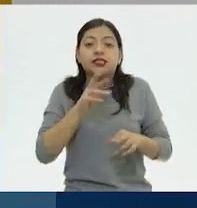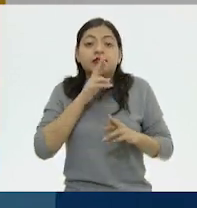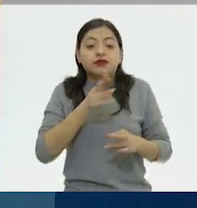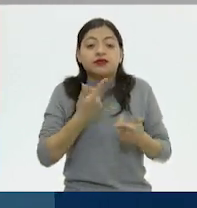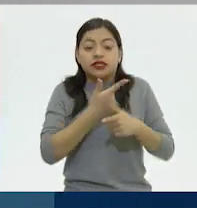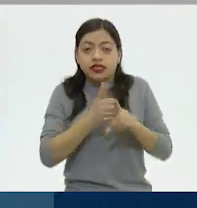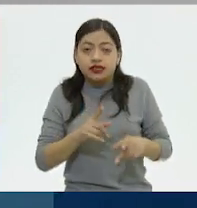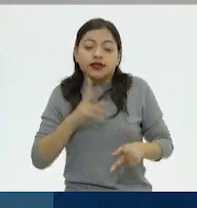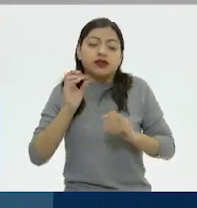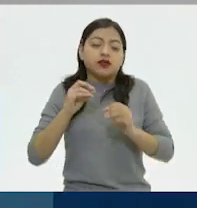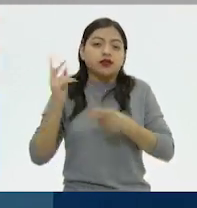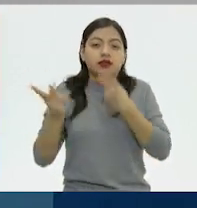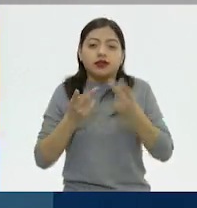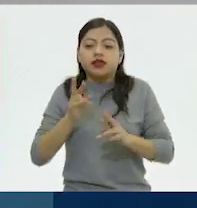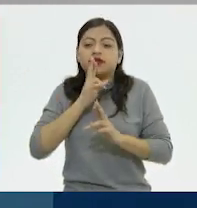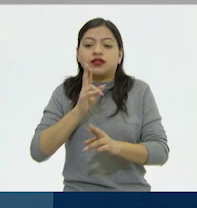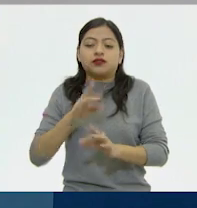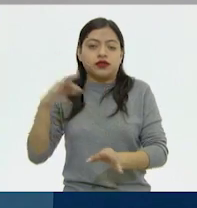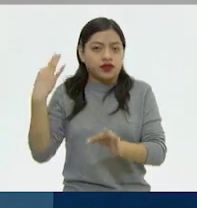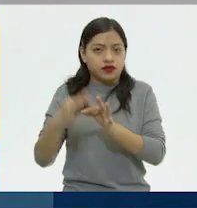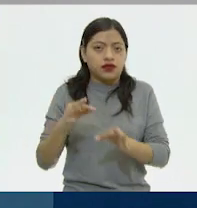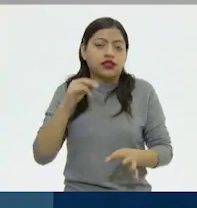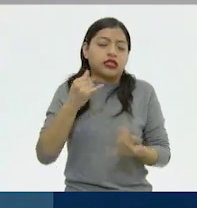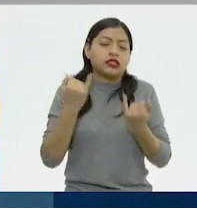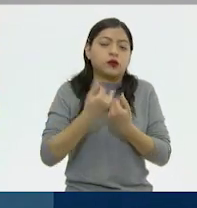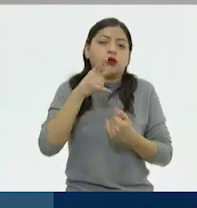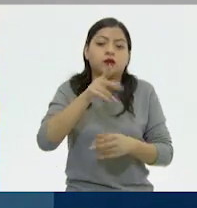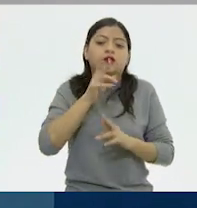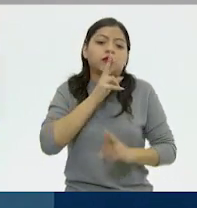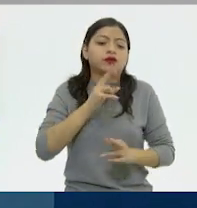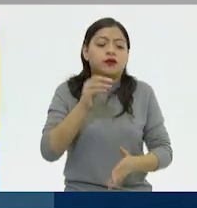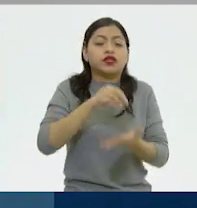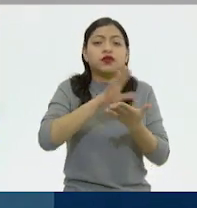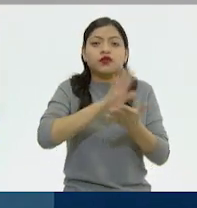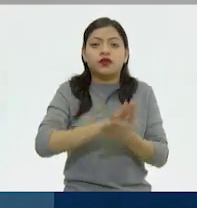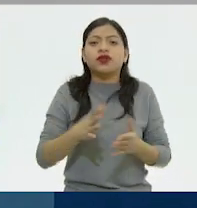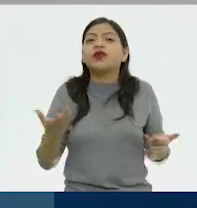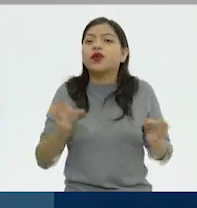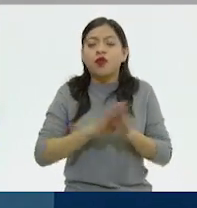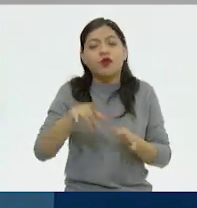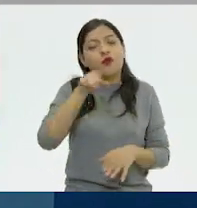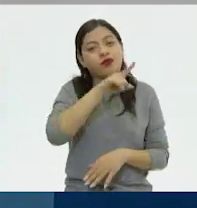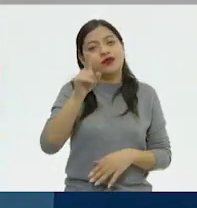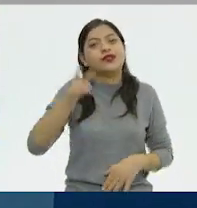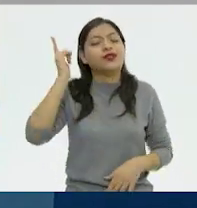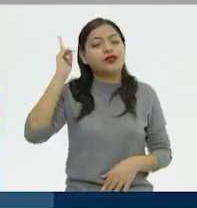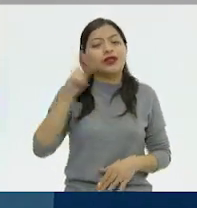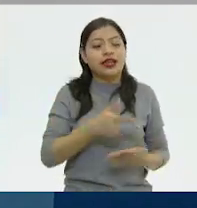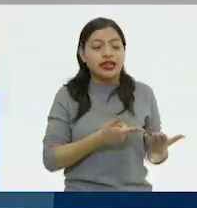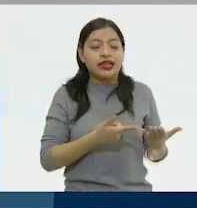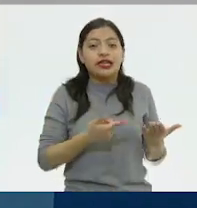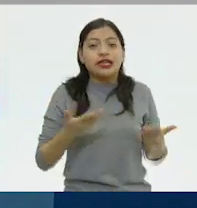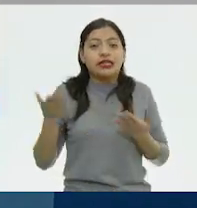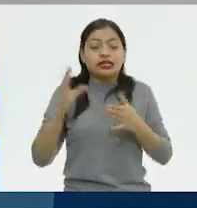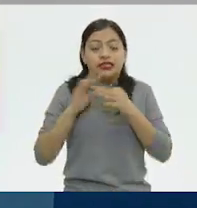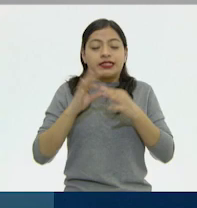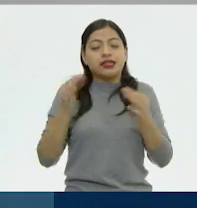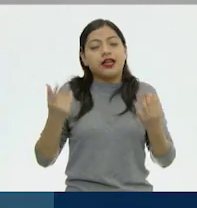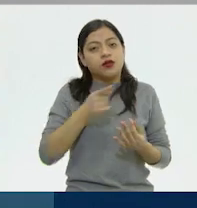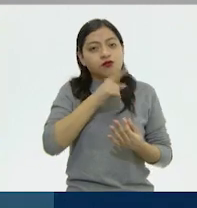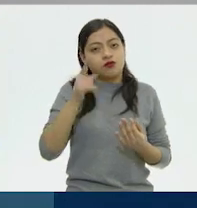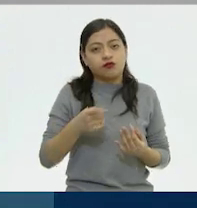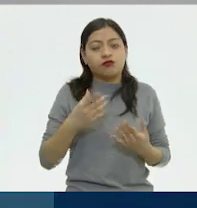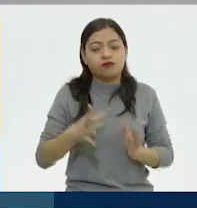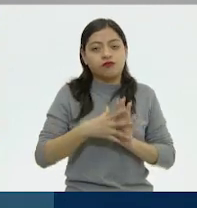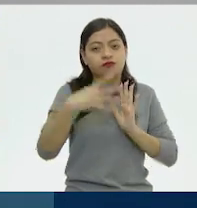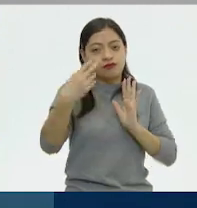en que deberás elaborar tus respuestas. Ojalá te animes a usar estos organizadores para organizar tus apuntes y